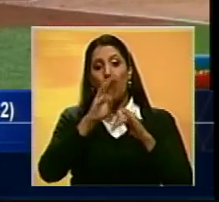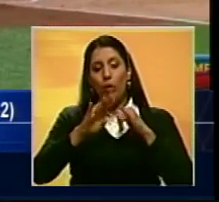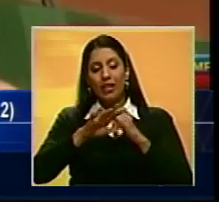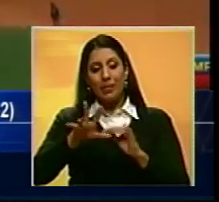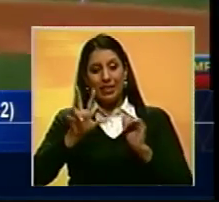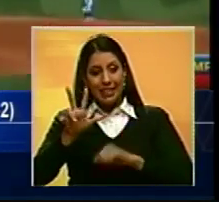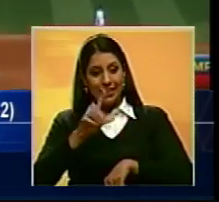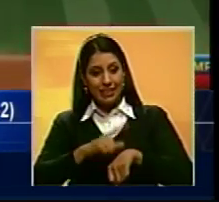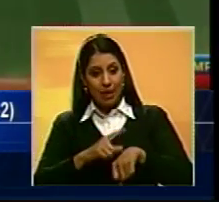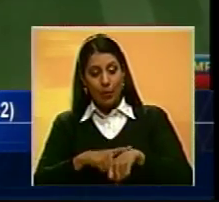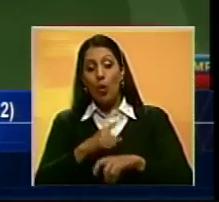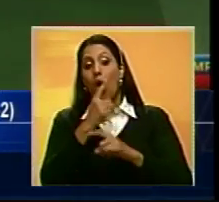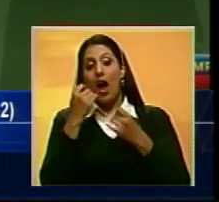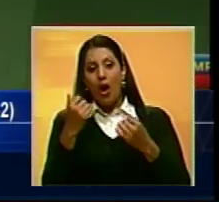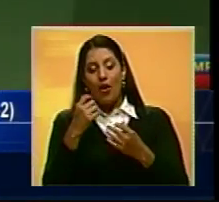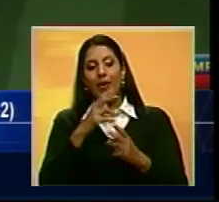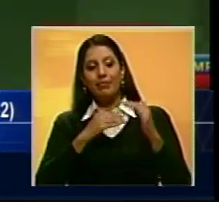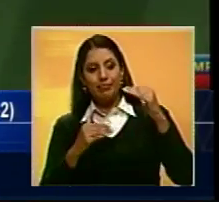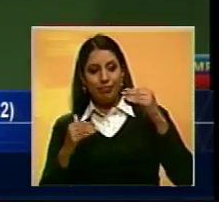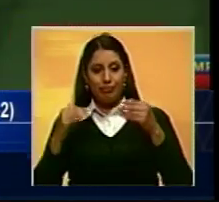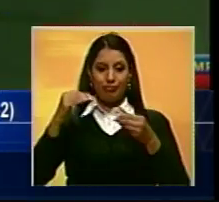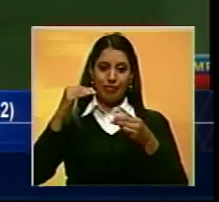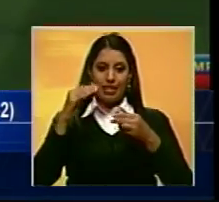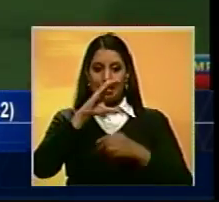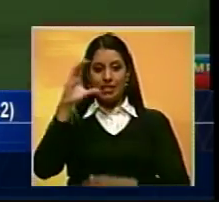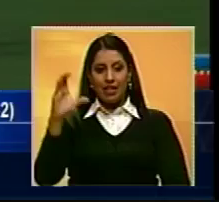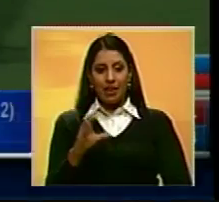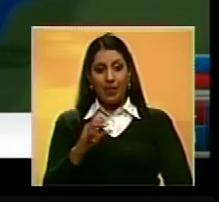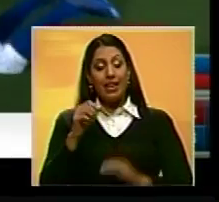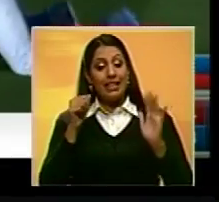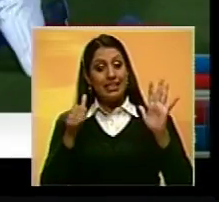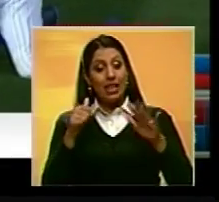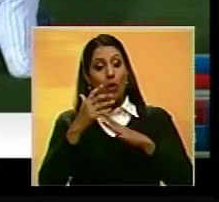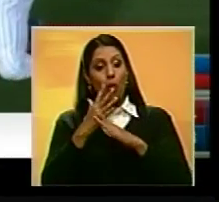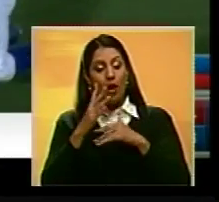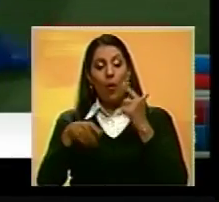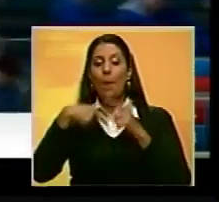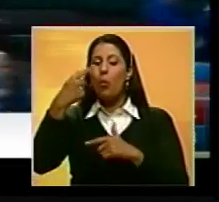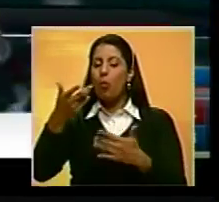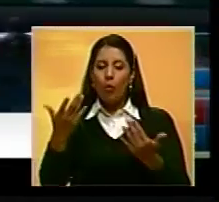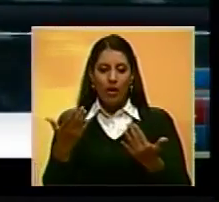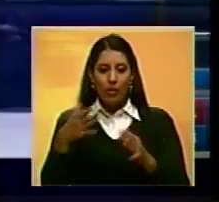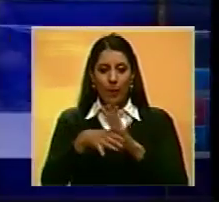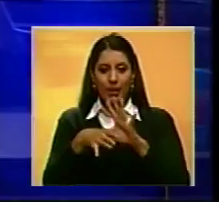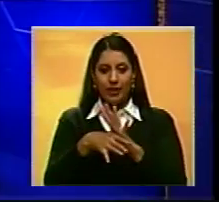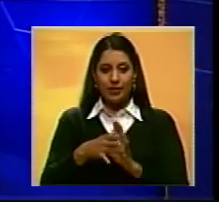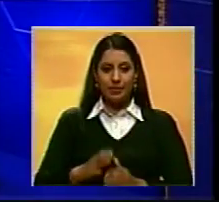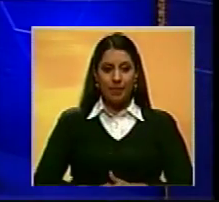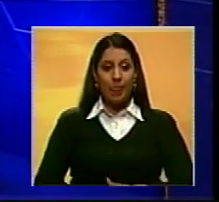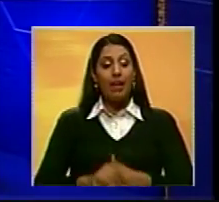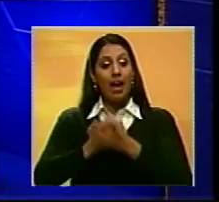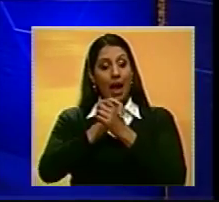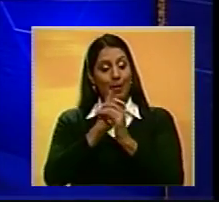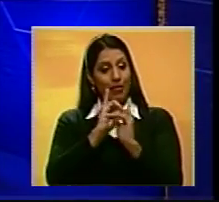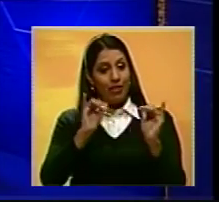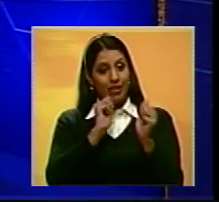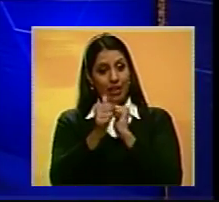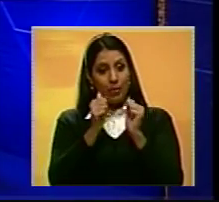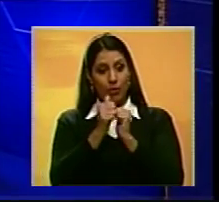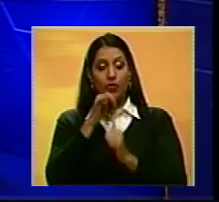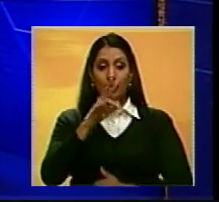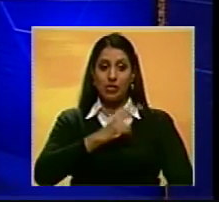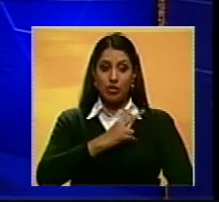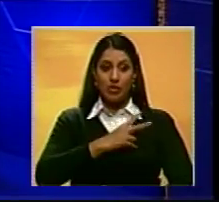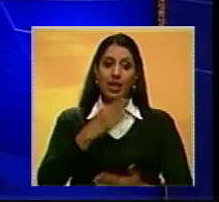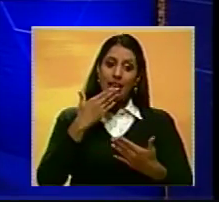3 episodios mantuvo la ventaja de Chicago. El sexto juego se disputará este martes. Amigas y amigos, hasta aquí los deportes en su